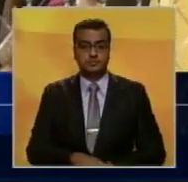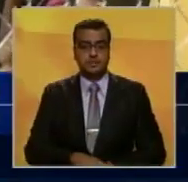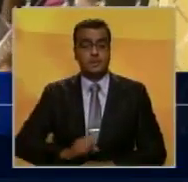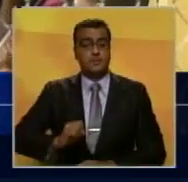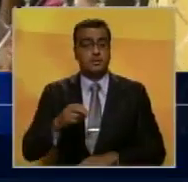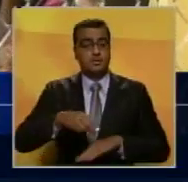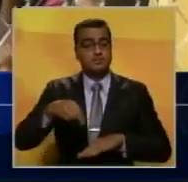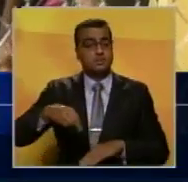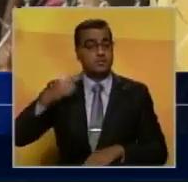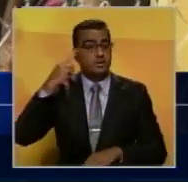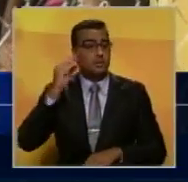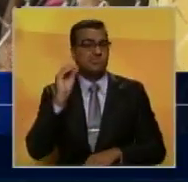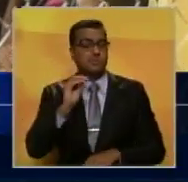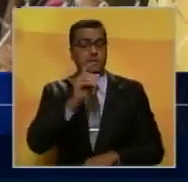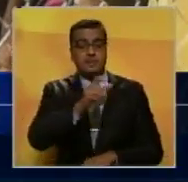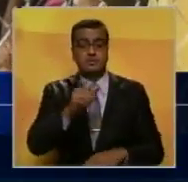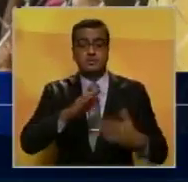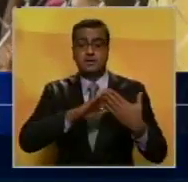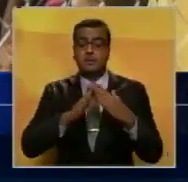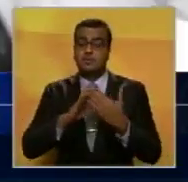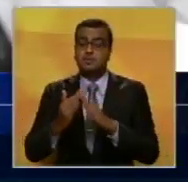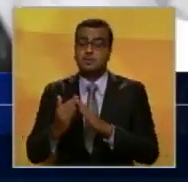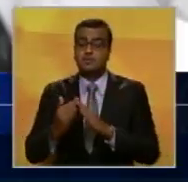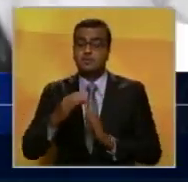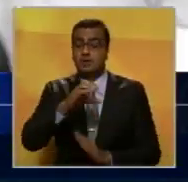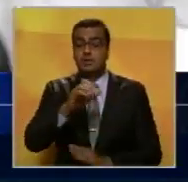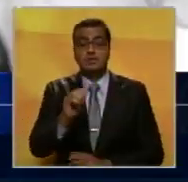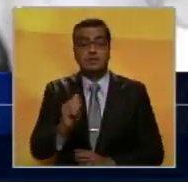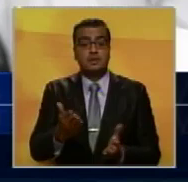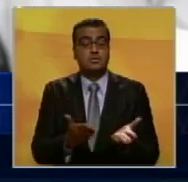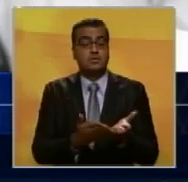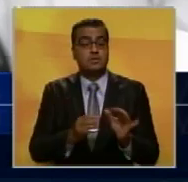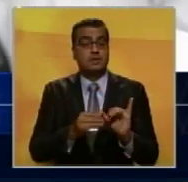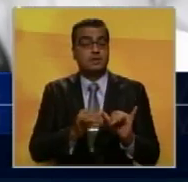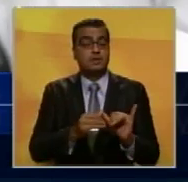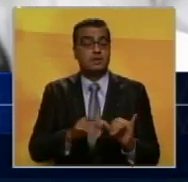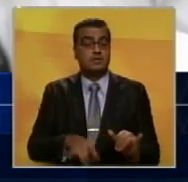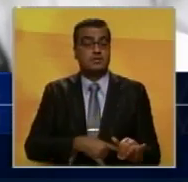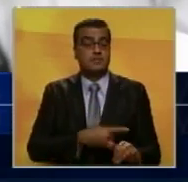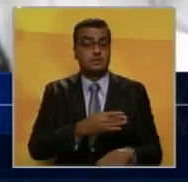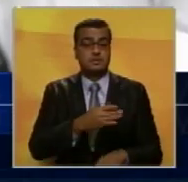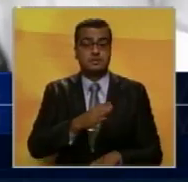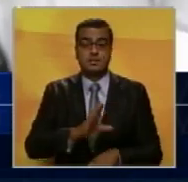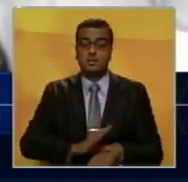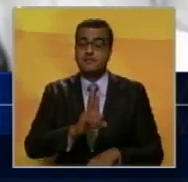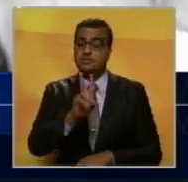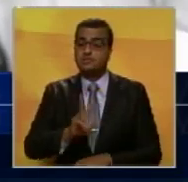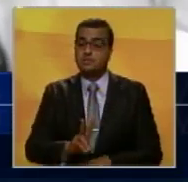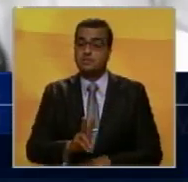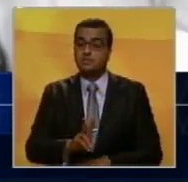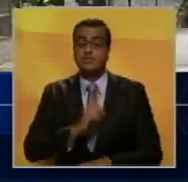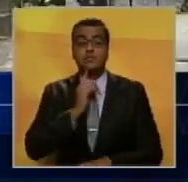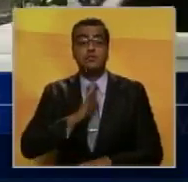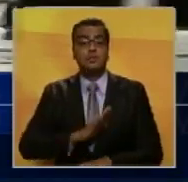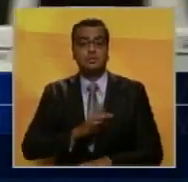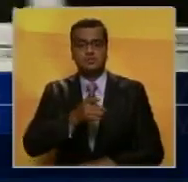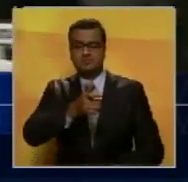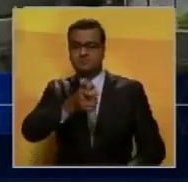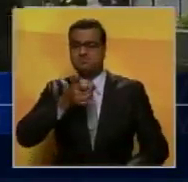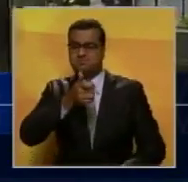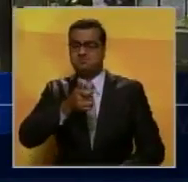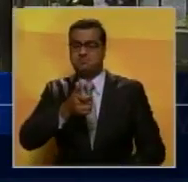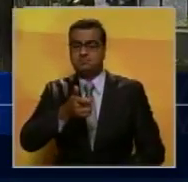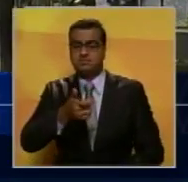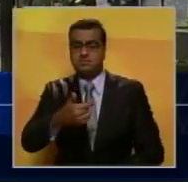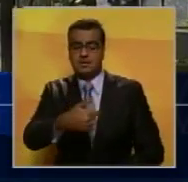Bolivariana respondió al llamado de los habitantes de la comunidad. Carlos Arteaga, estudiante de Ingeniería de la Universidad Central de Venezuela, fue asesinado de un disparo en